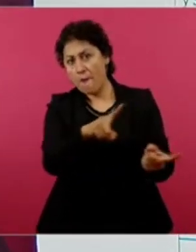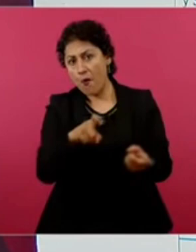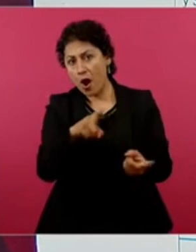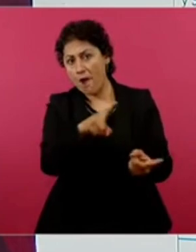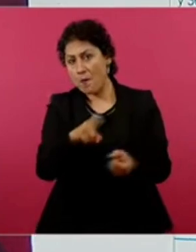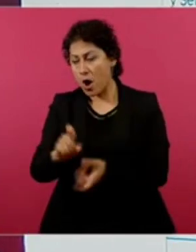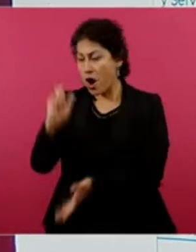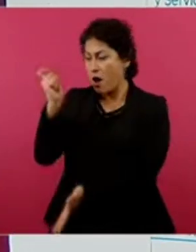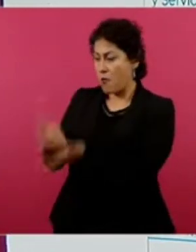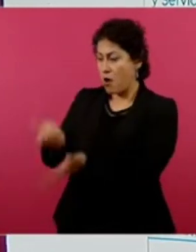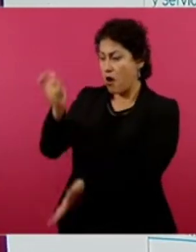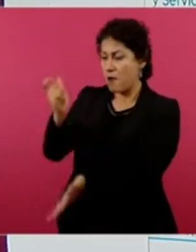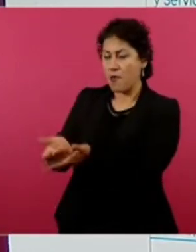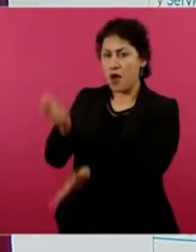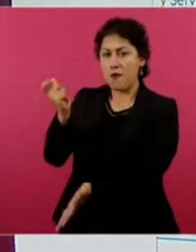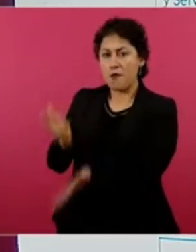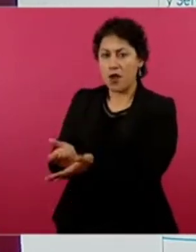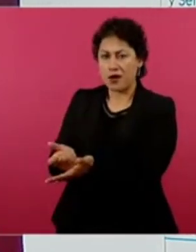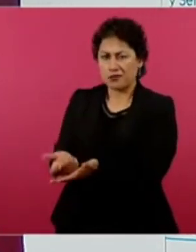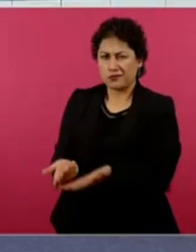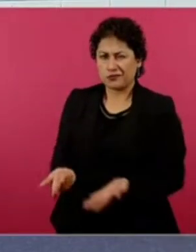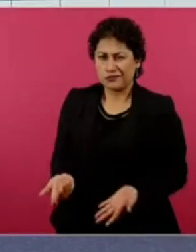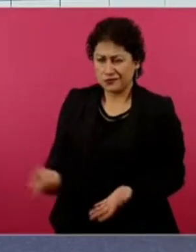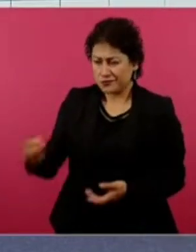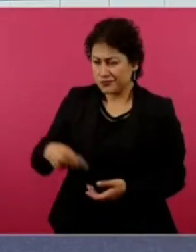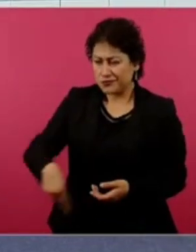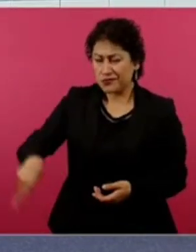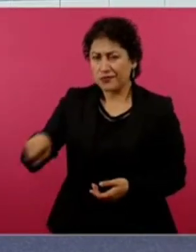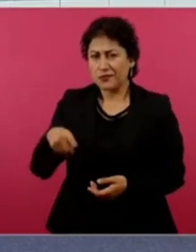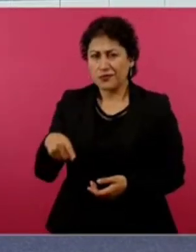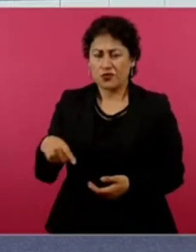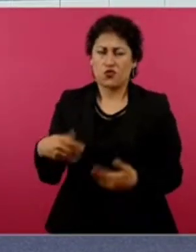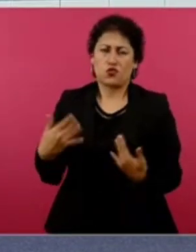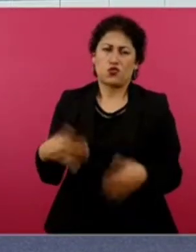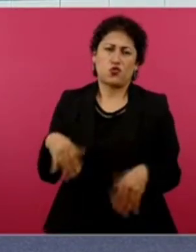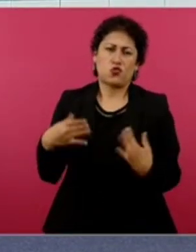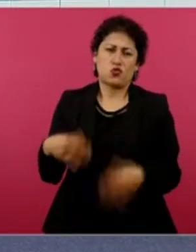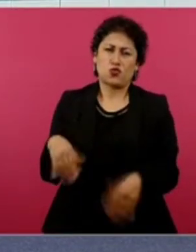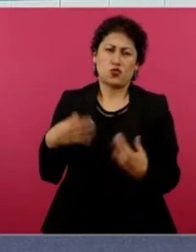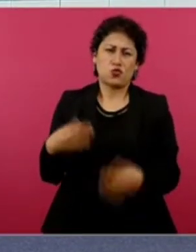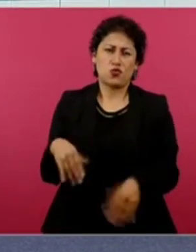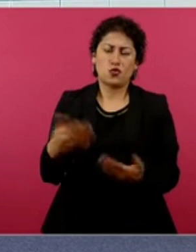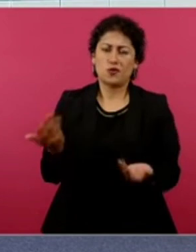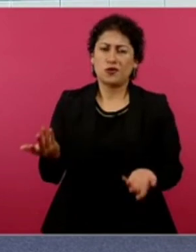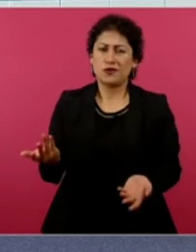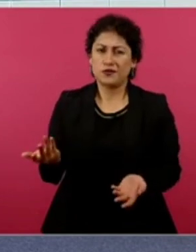que cuestan mucho y no sirven más que para